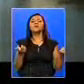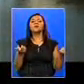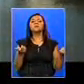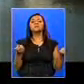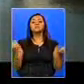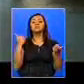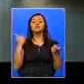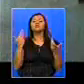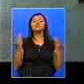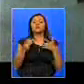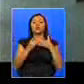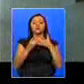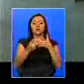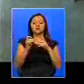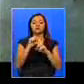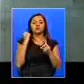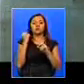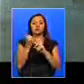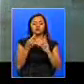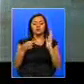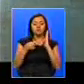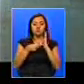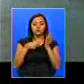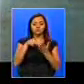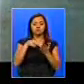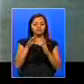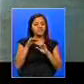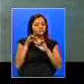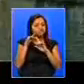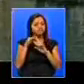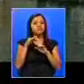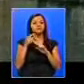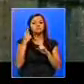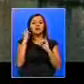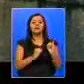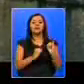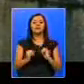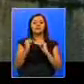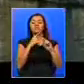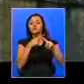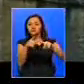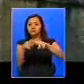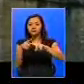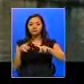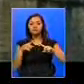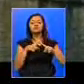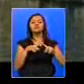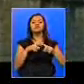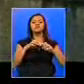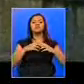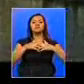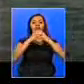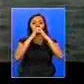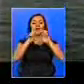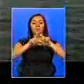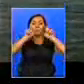orientación también dar condiciones tributarias especiales para determinadas industrias, para determinados emprendimientos, inclusive